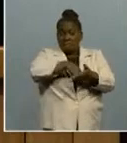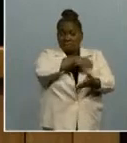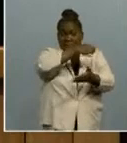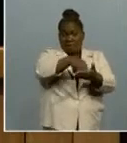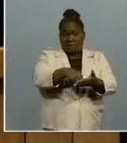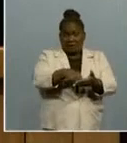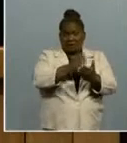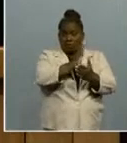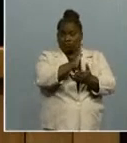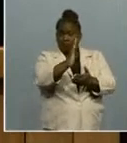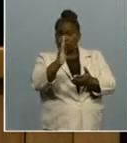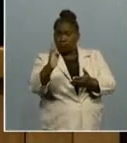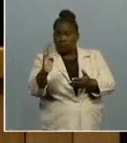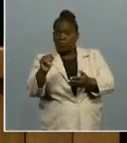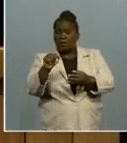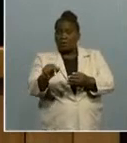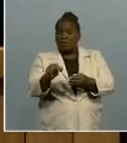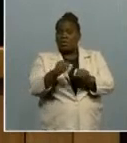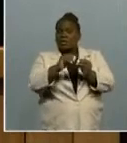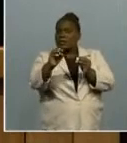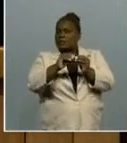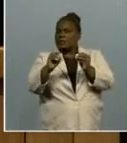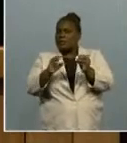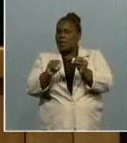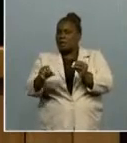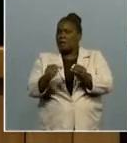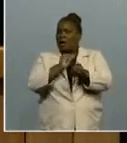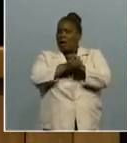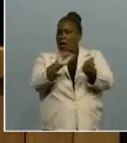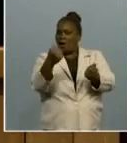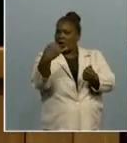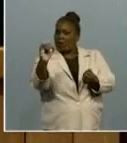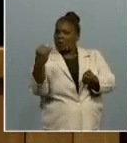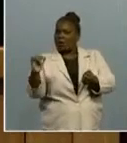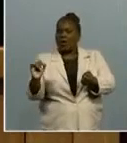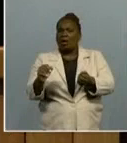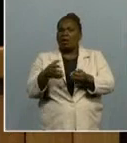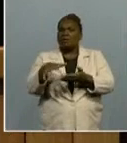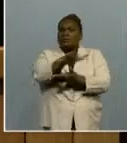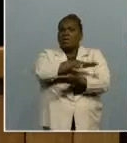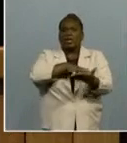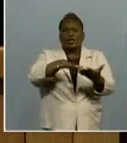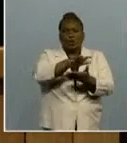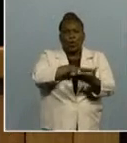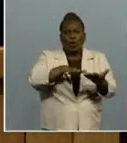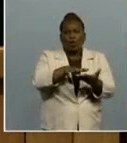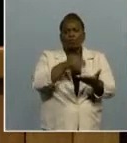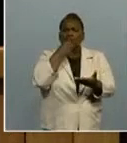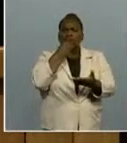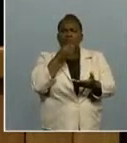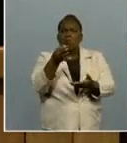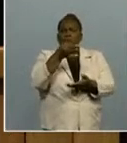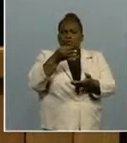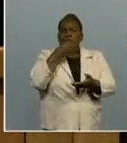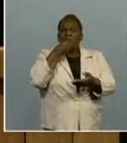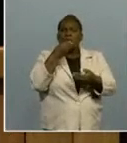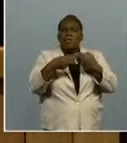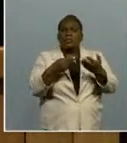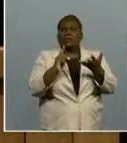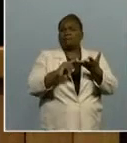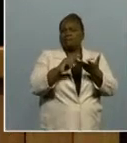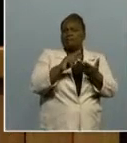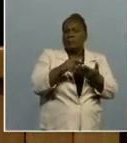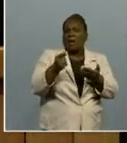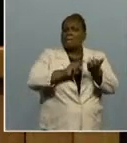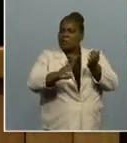la descentralización y la autonomía indispensable para el desarrollo territorial con la participación de todos los